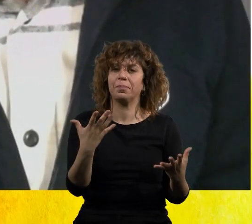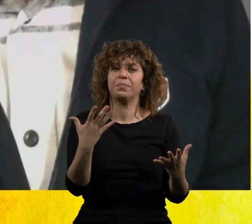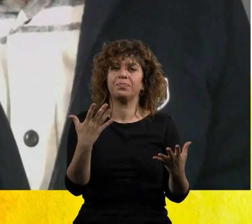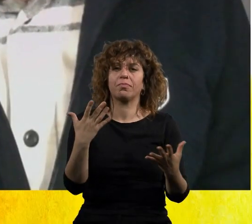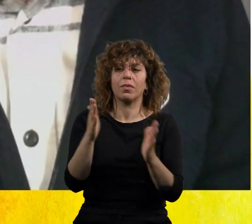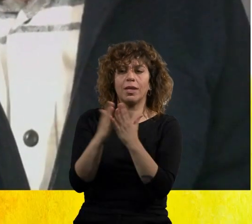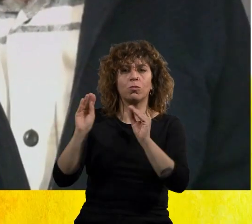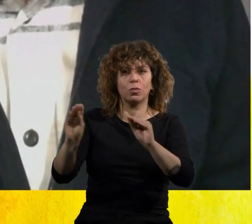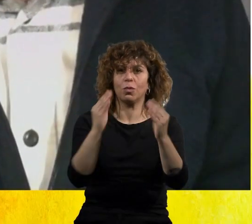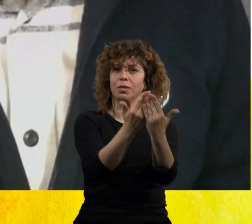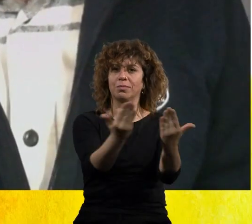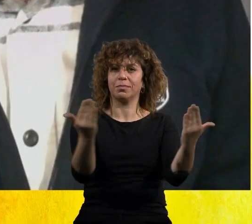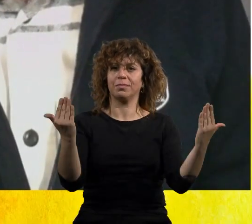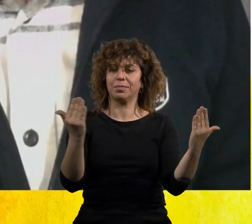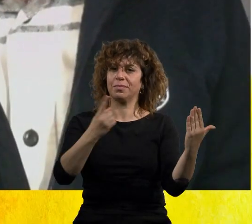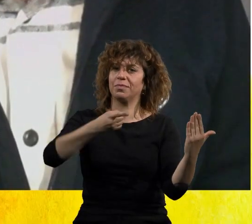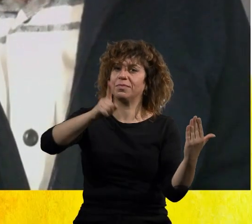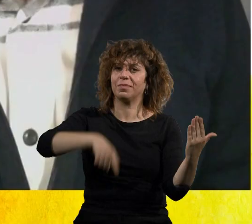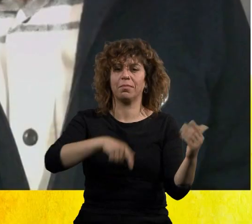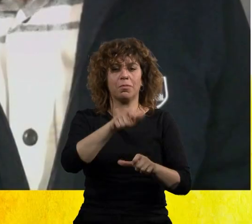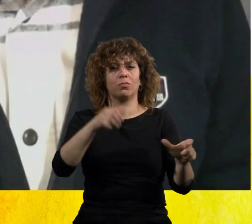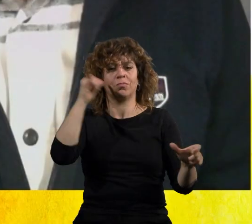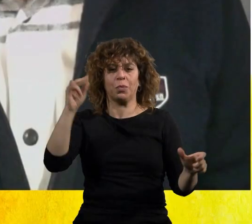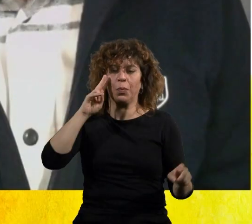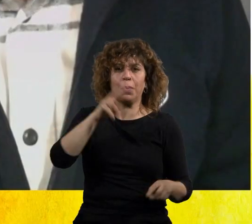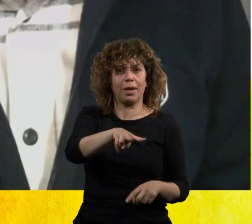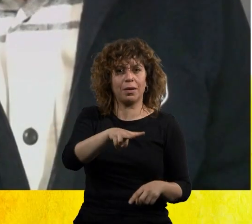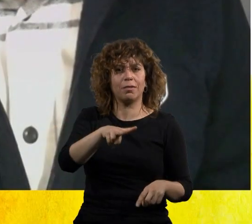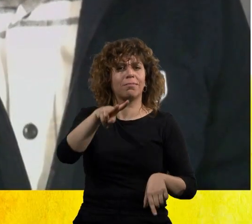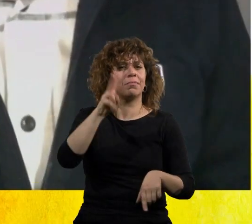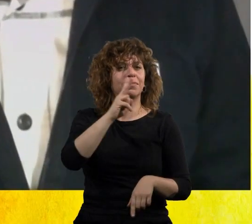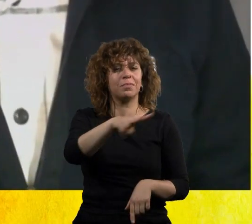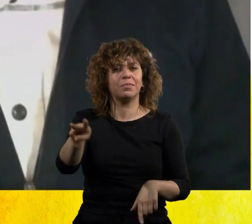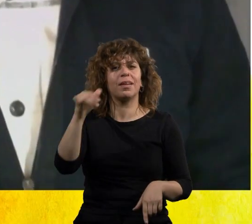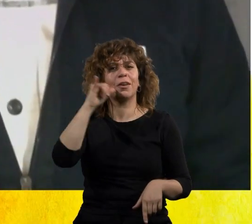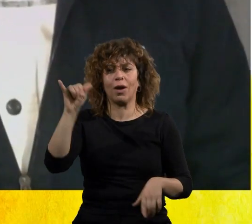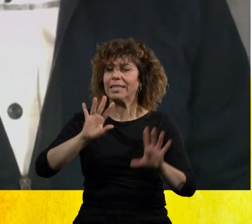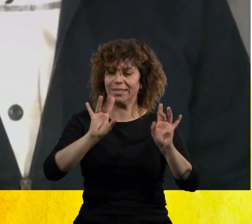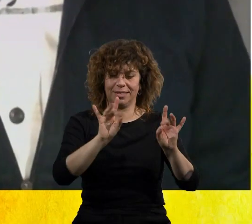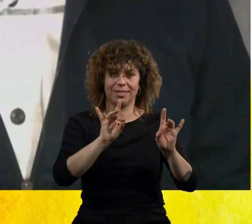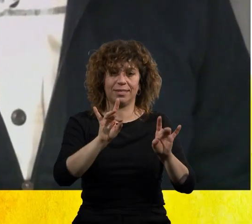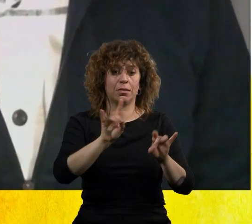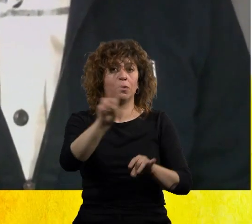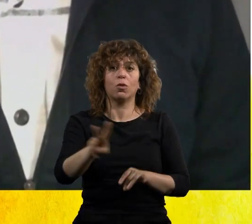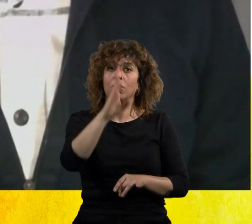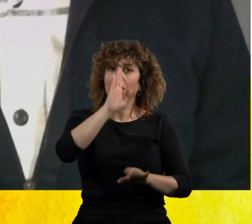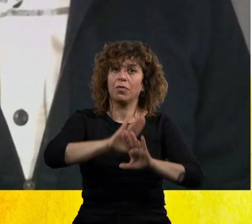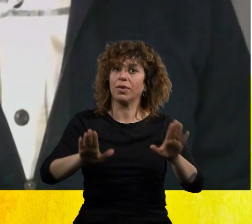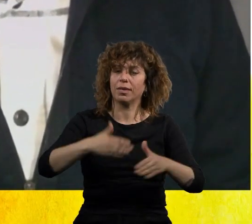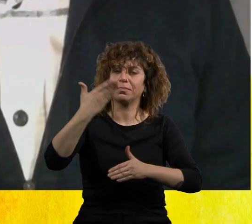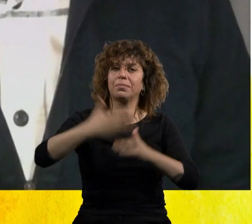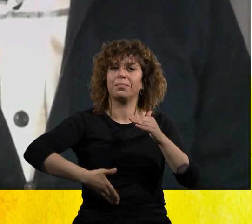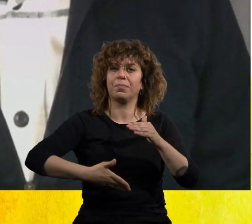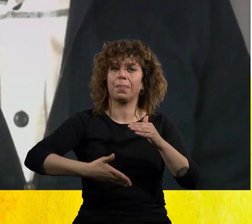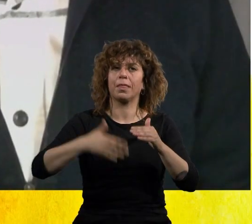libro, tu exposición también, que bueno, los riojanos la pueden ver, ¿eh? Como decía, en el Museo de La Rioja, Sí. hasta el 2 de febrero. Ha estado,